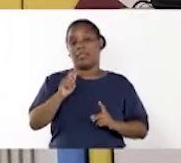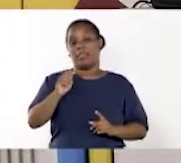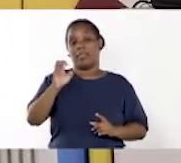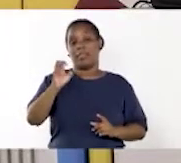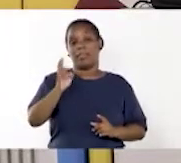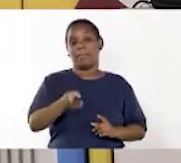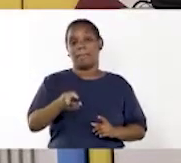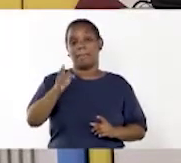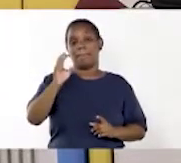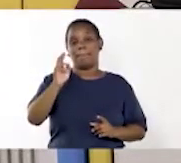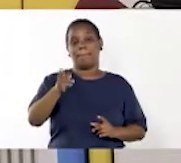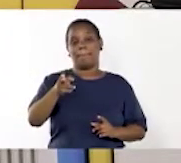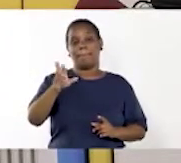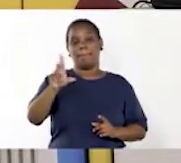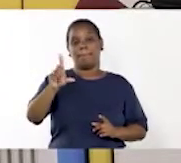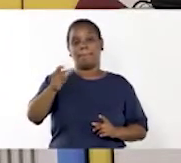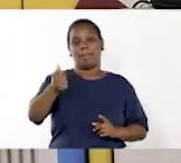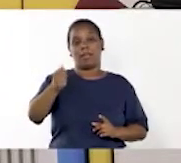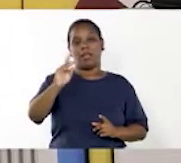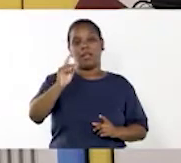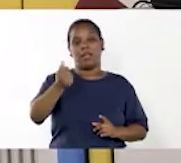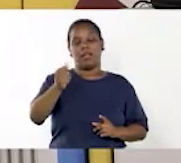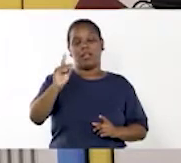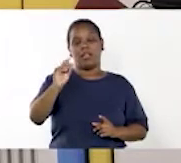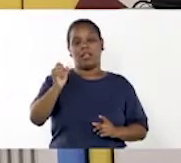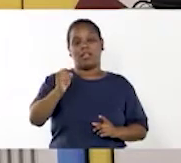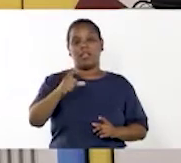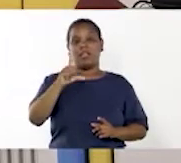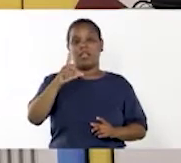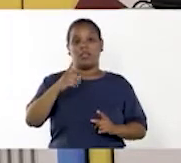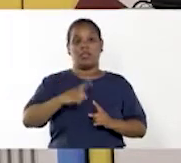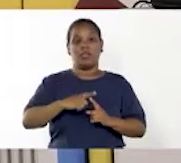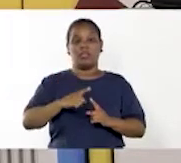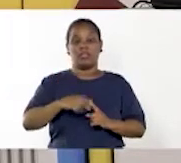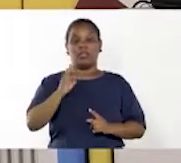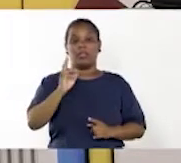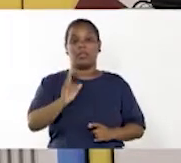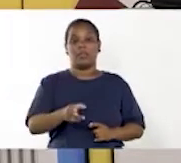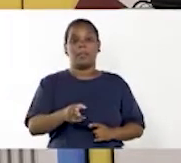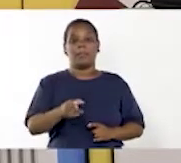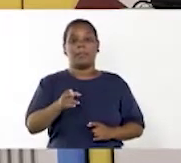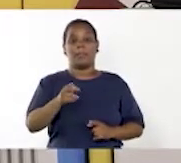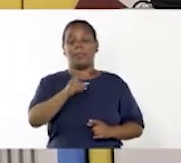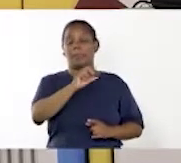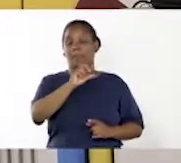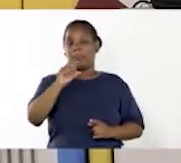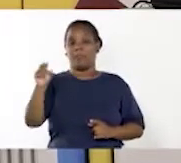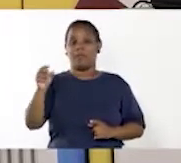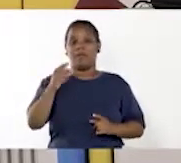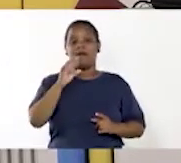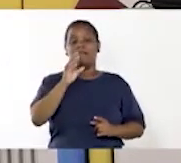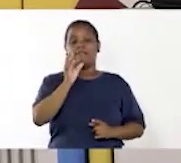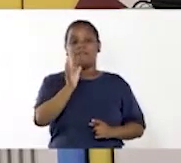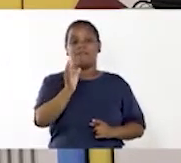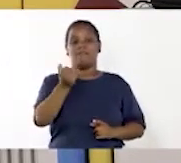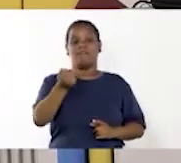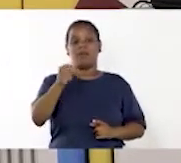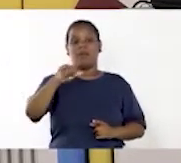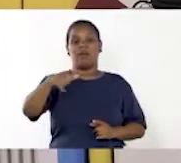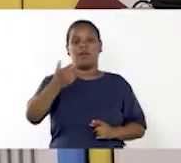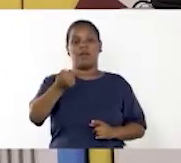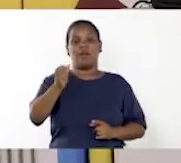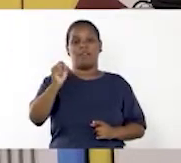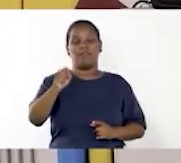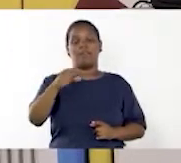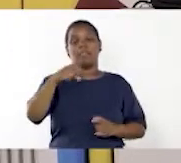Cuando hablamos de las fajas templadas, que están en el libro de texto, en el título Faja Geográfica, bueno, la faja